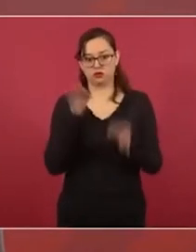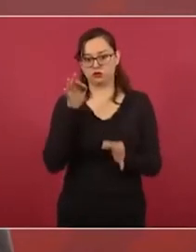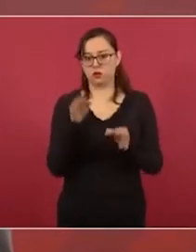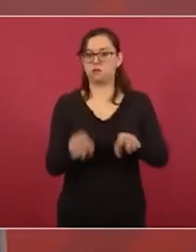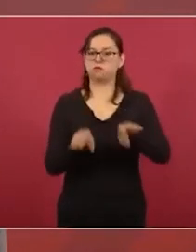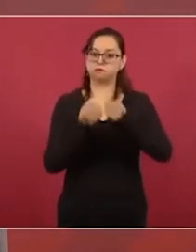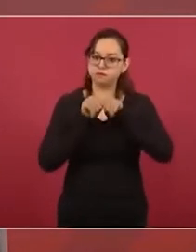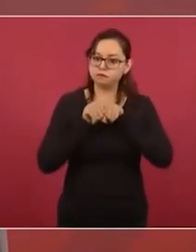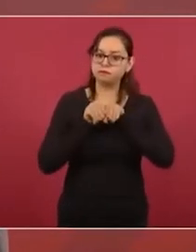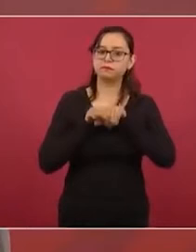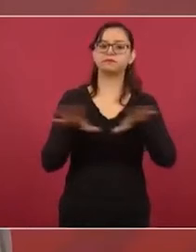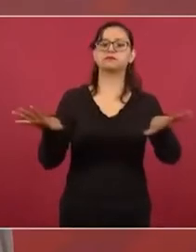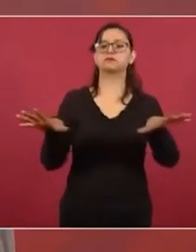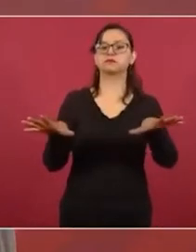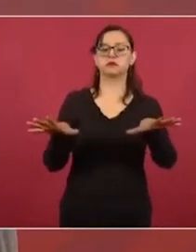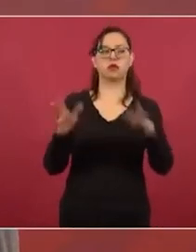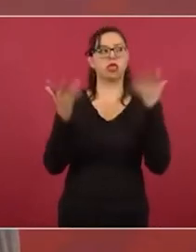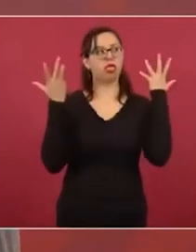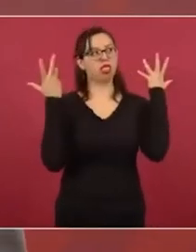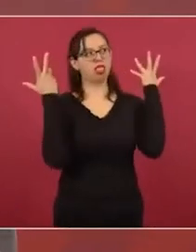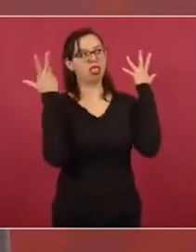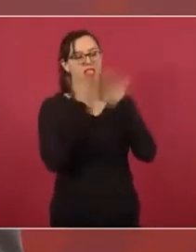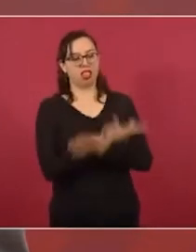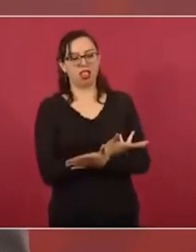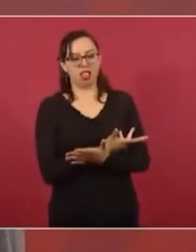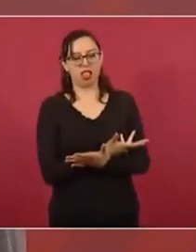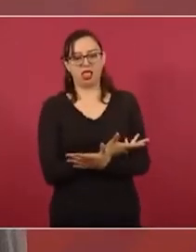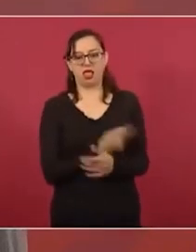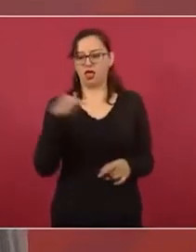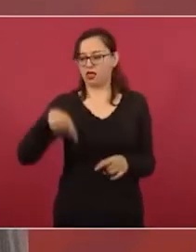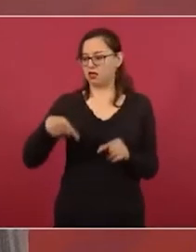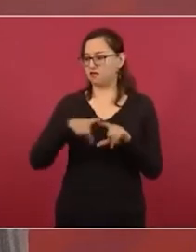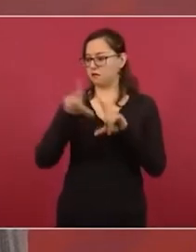sus sobornos en México,